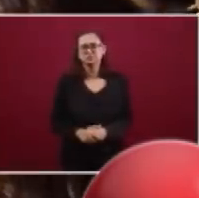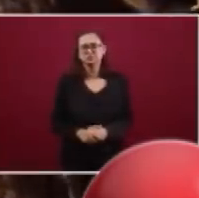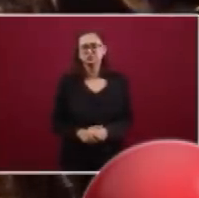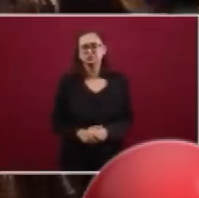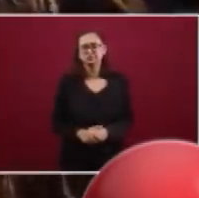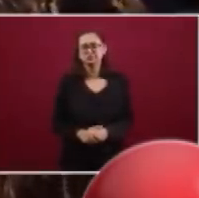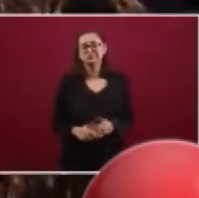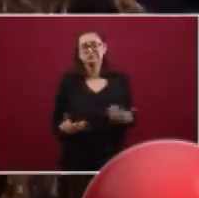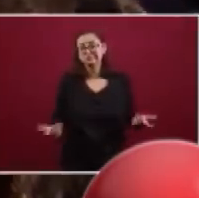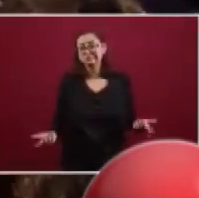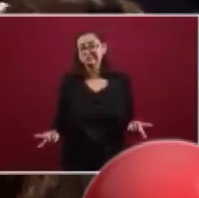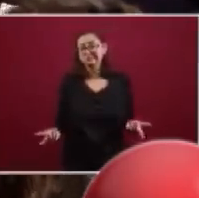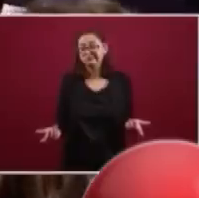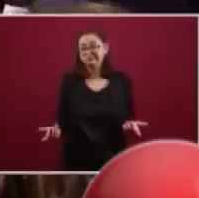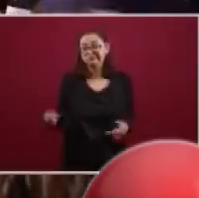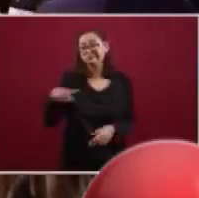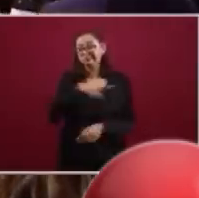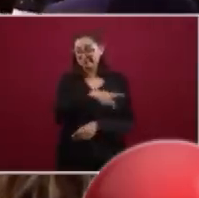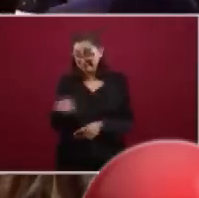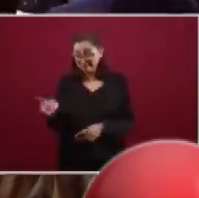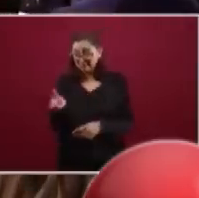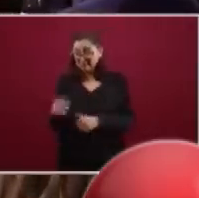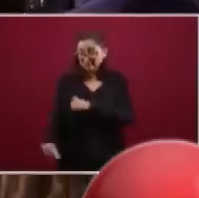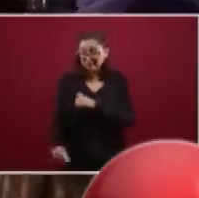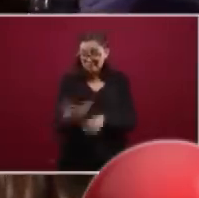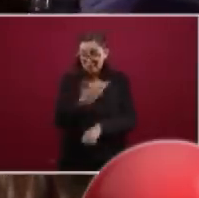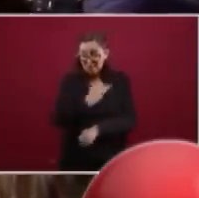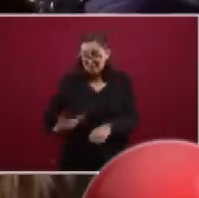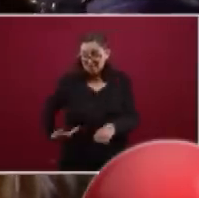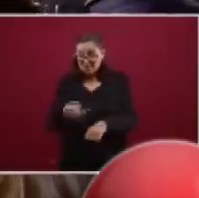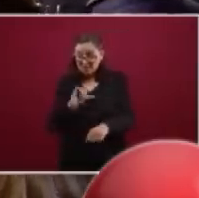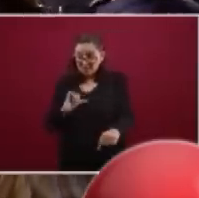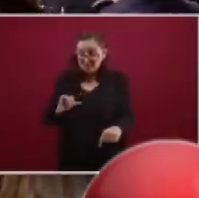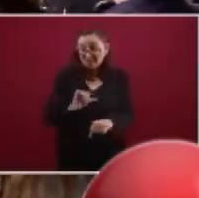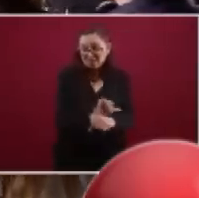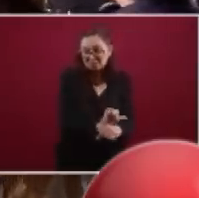No les dejaban acercarse al presidente.